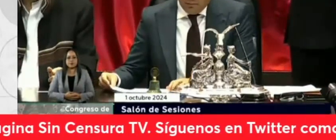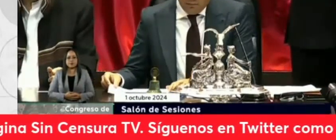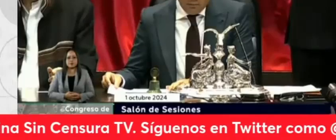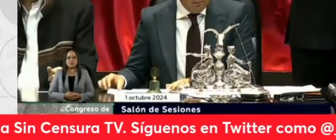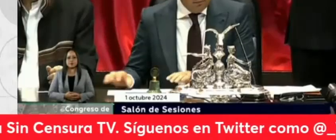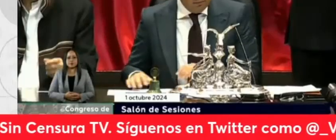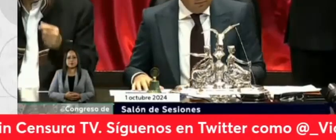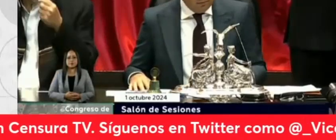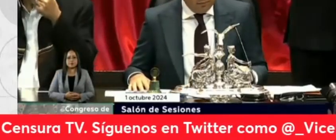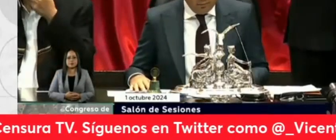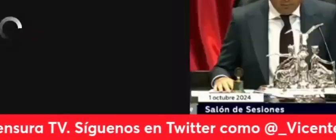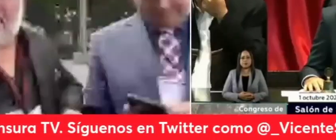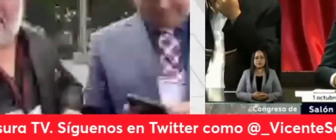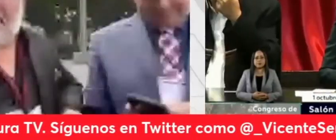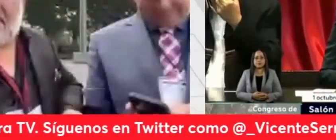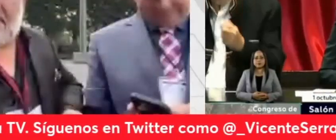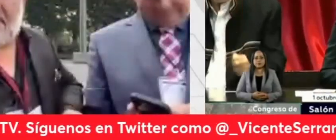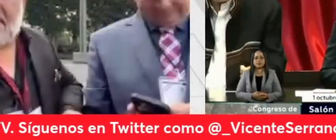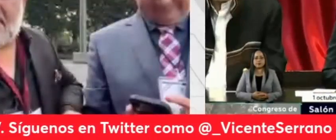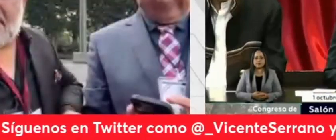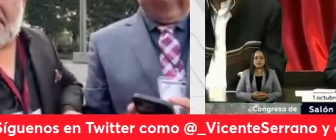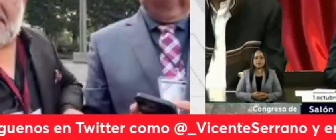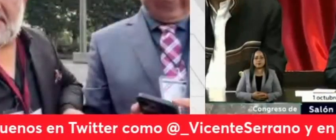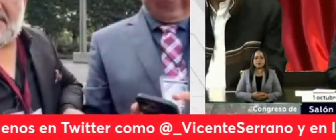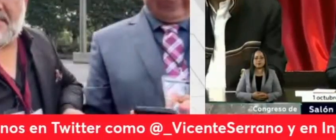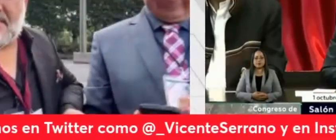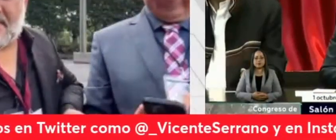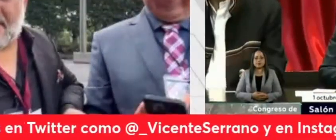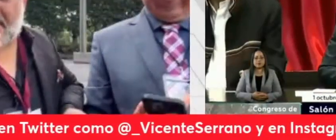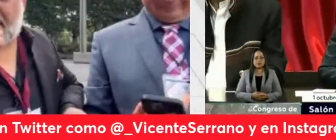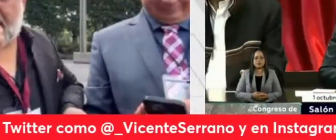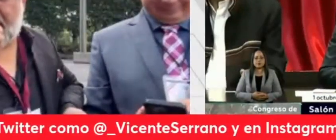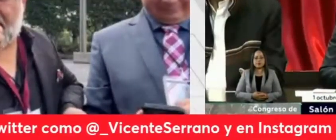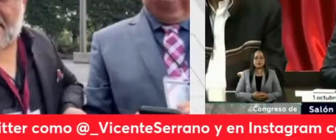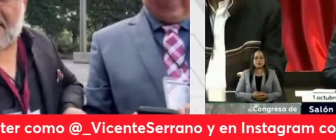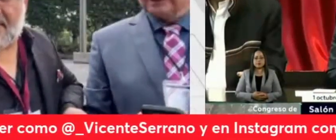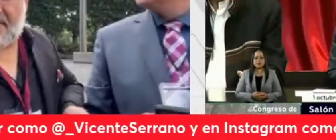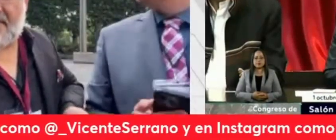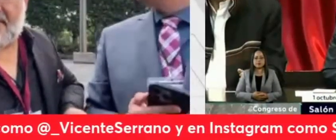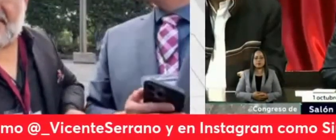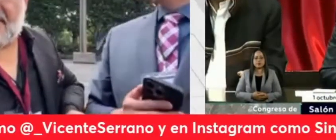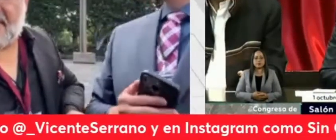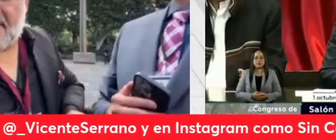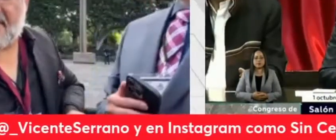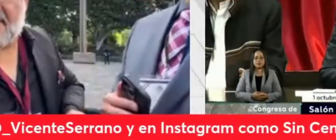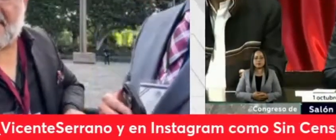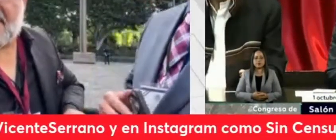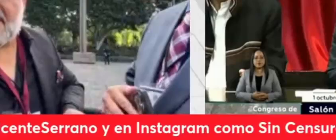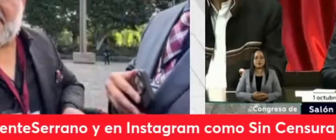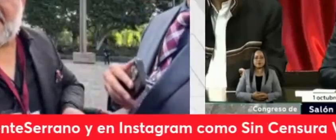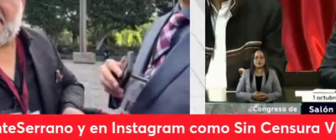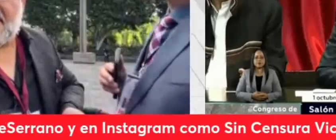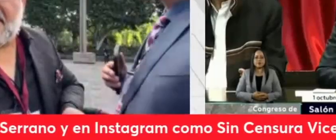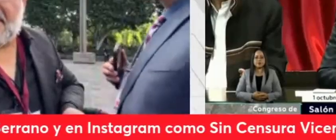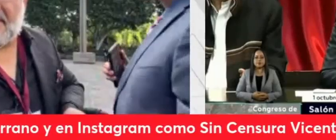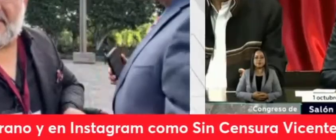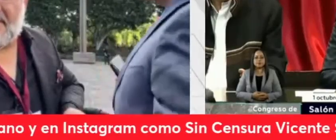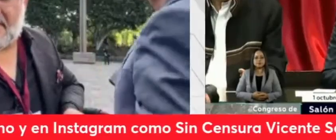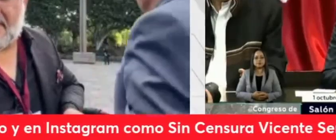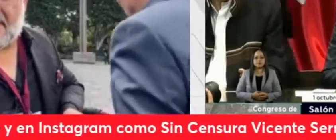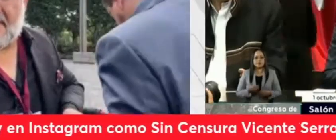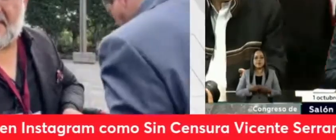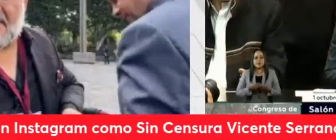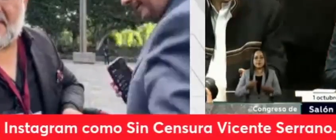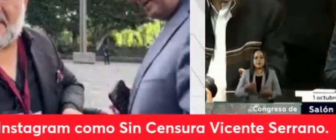iniciando esta sesión especial. Vicente, te vemos y te escuchamos. Está ya iniciando la sesión ahí adentro de la Cámara